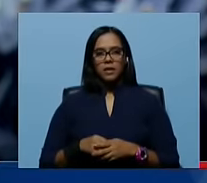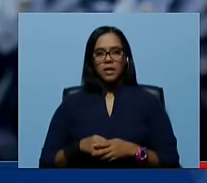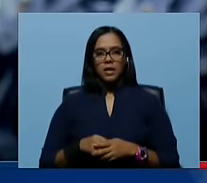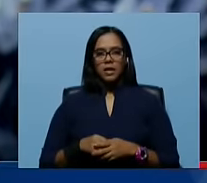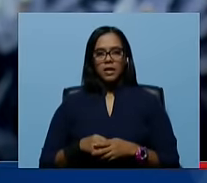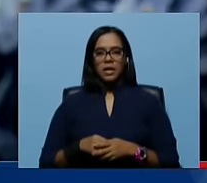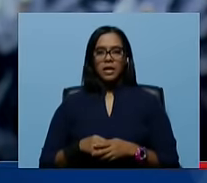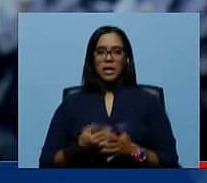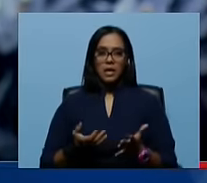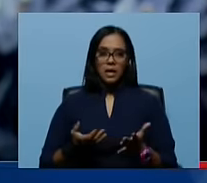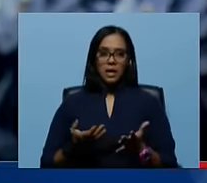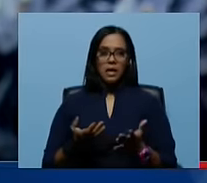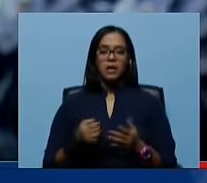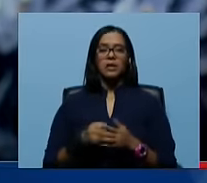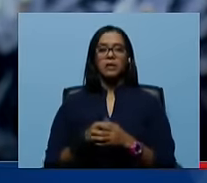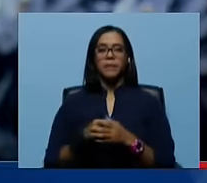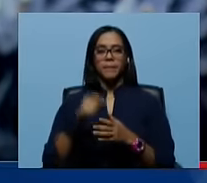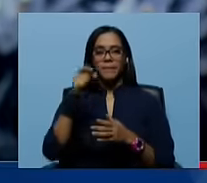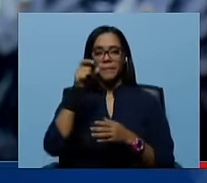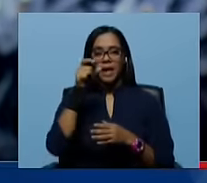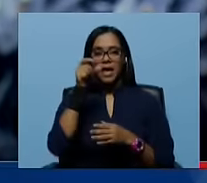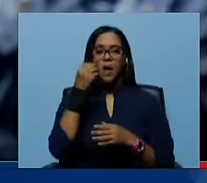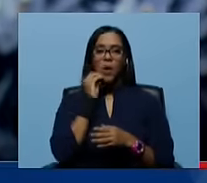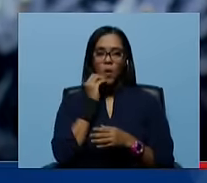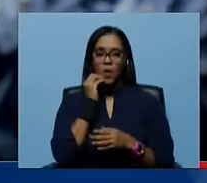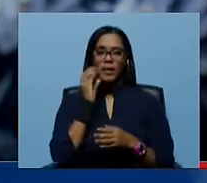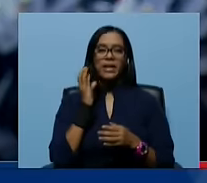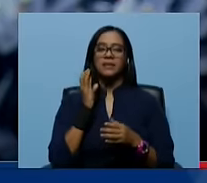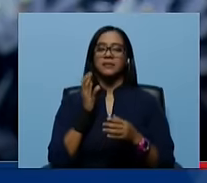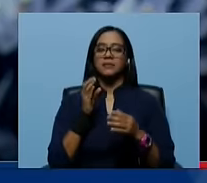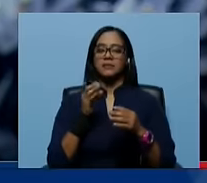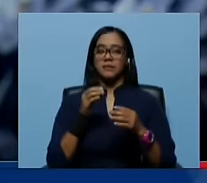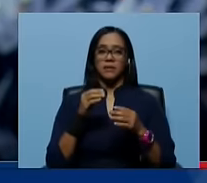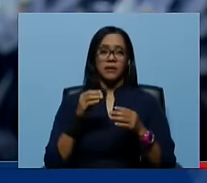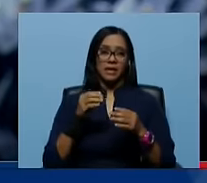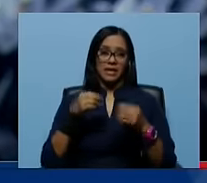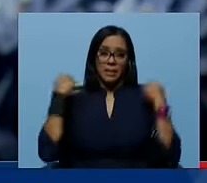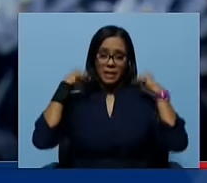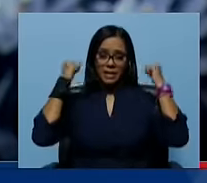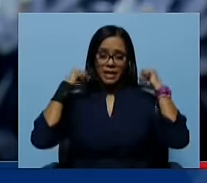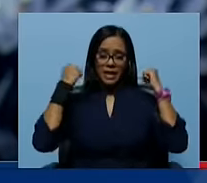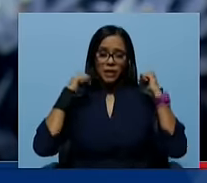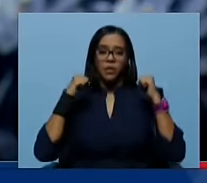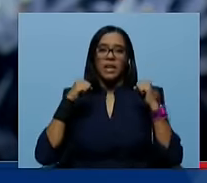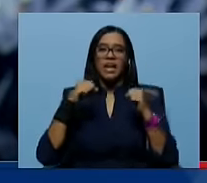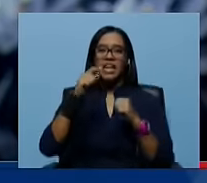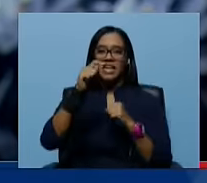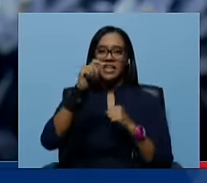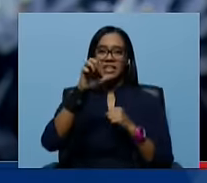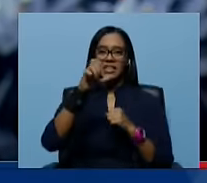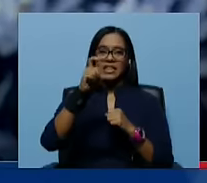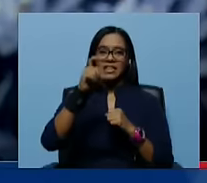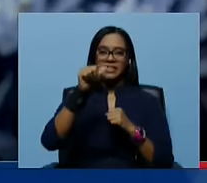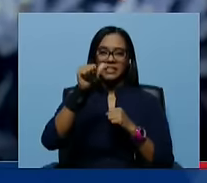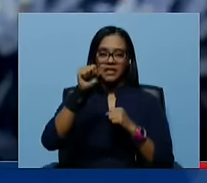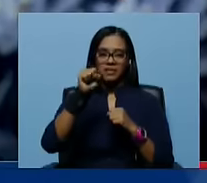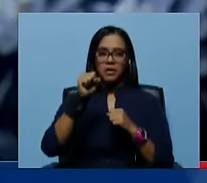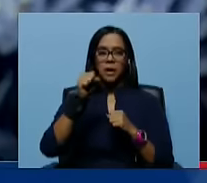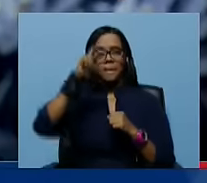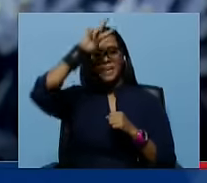migrantes que entrenaron en Texas, el Perú y Chile.